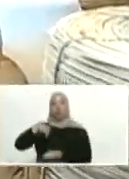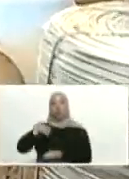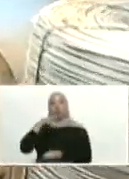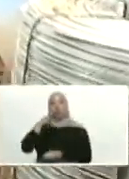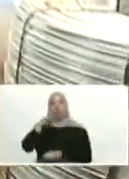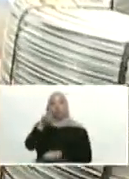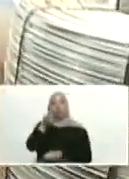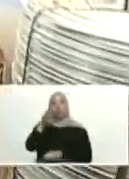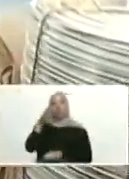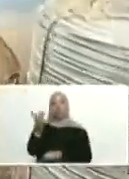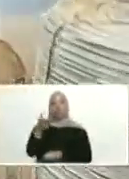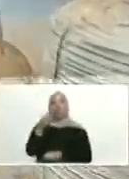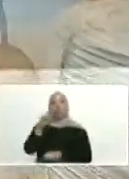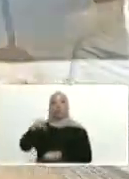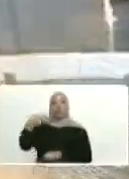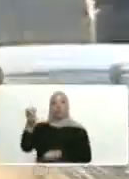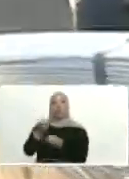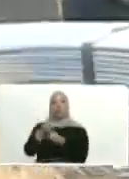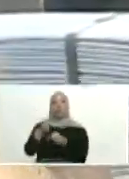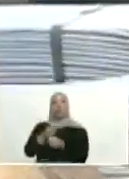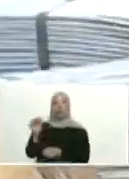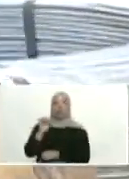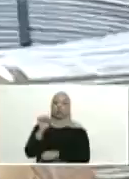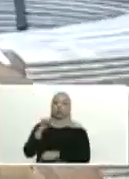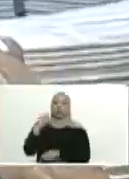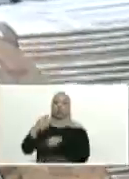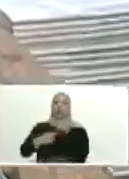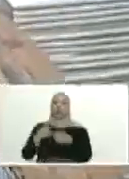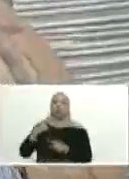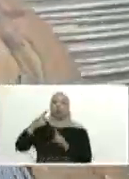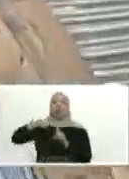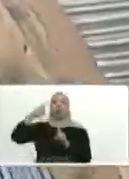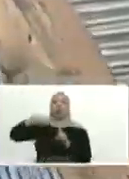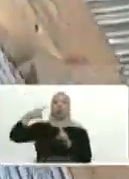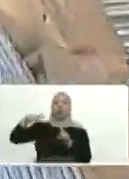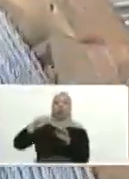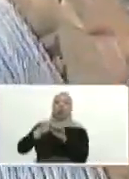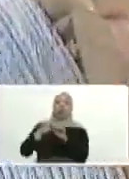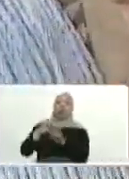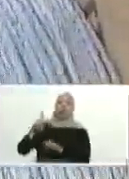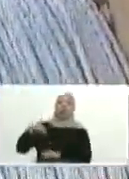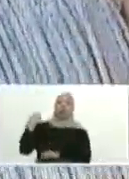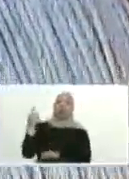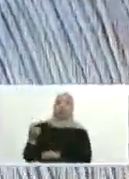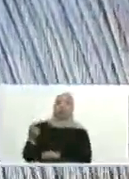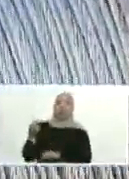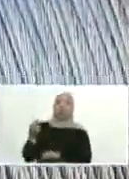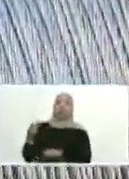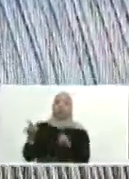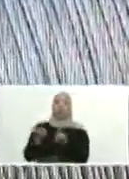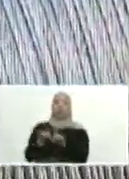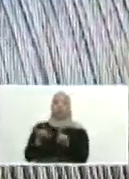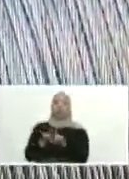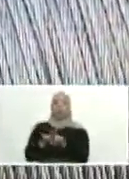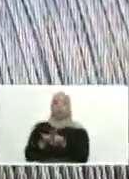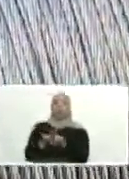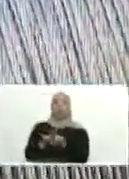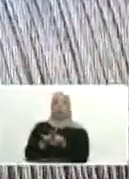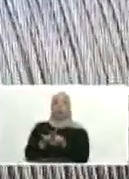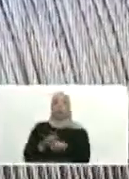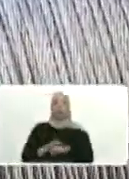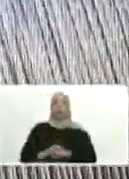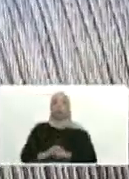cvg de luz y luego transformado en conductores eléctricos luego que estuvimos el atentado eléctrico